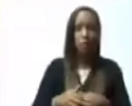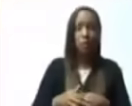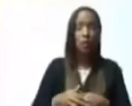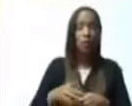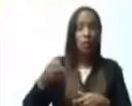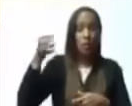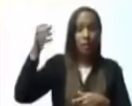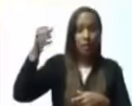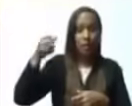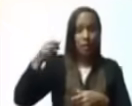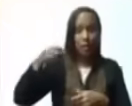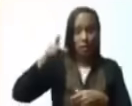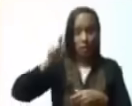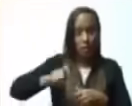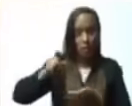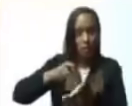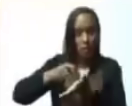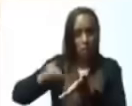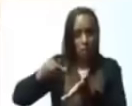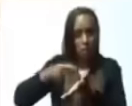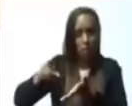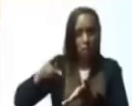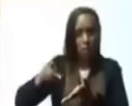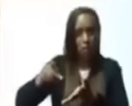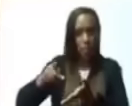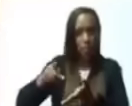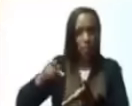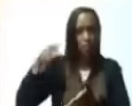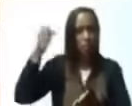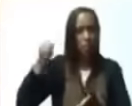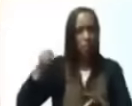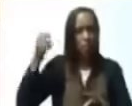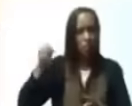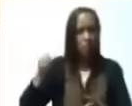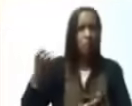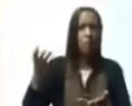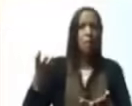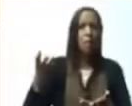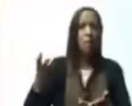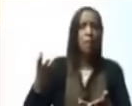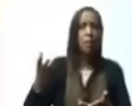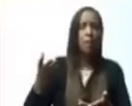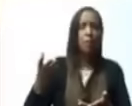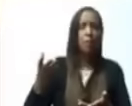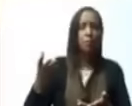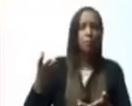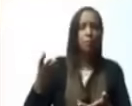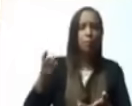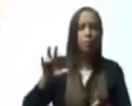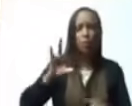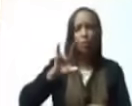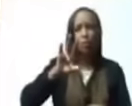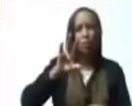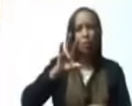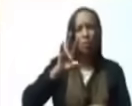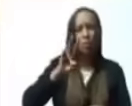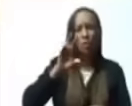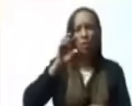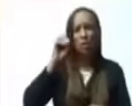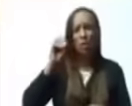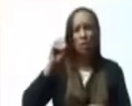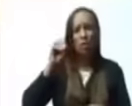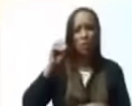Vicente noble soporta 70 pensiones de más de 50,000 pesos a ciudadanos y ciudadanas que uno conoce que